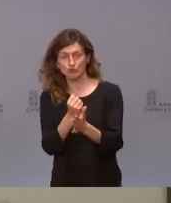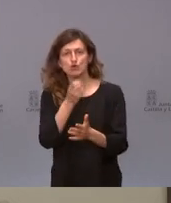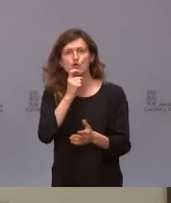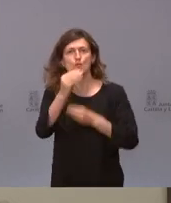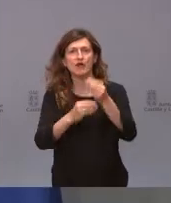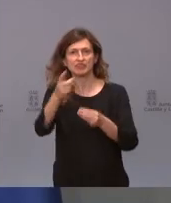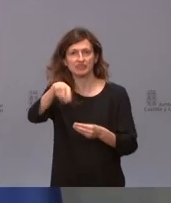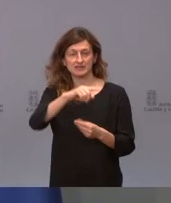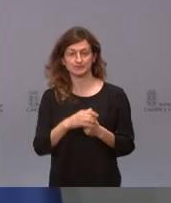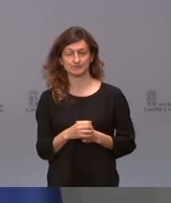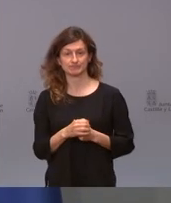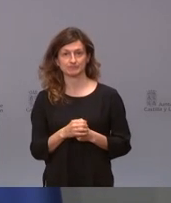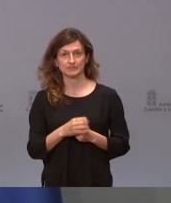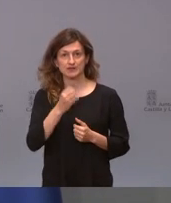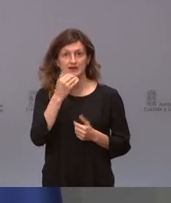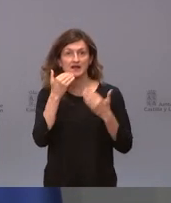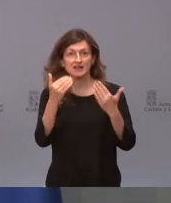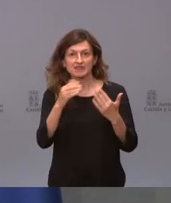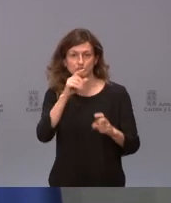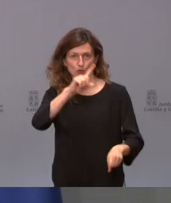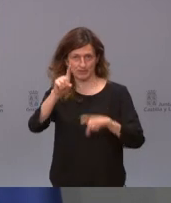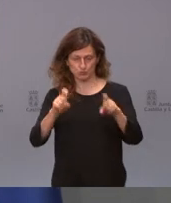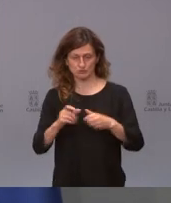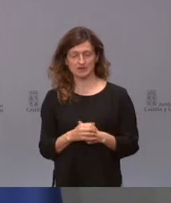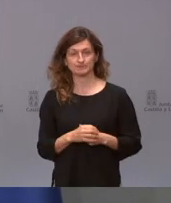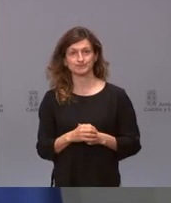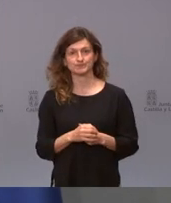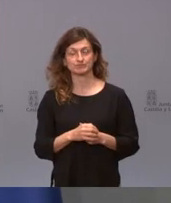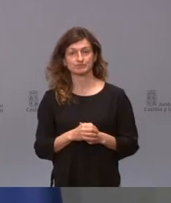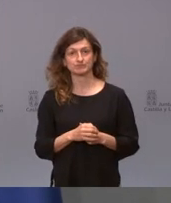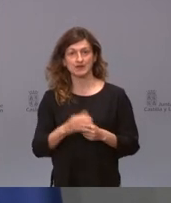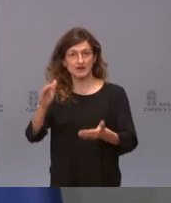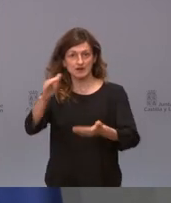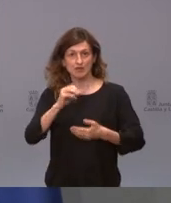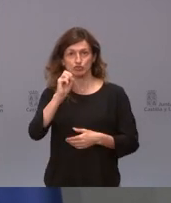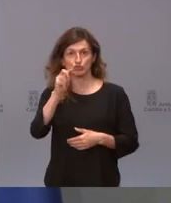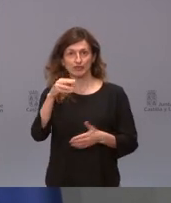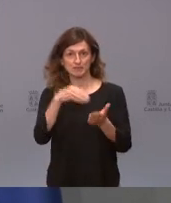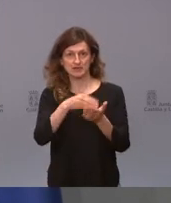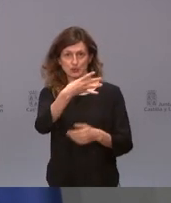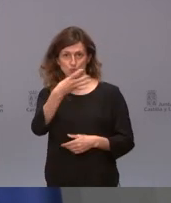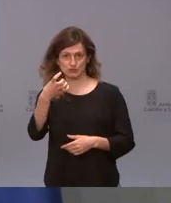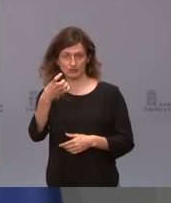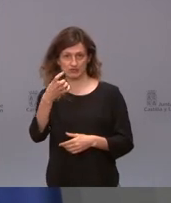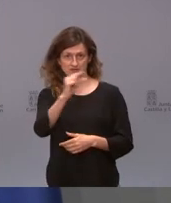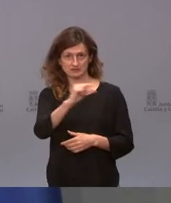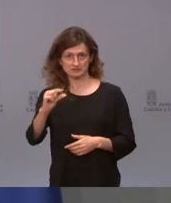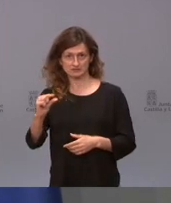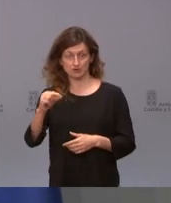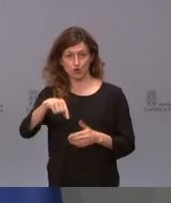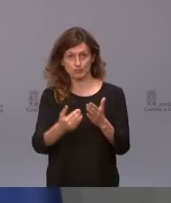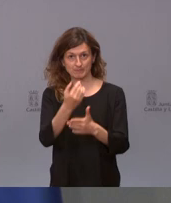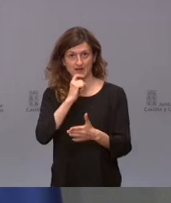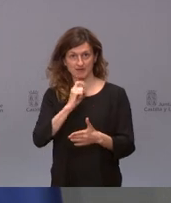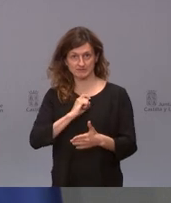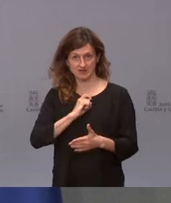gracias en principio gracias por la pregunta bueno vamos a recibir 12.400 nos lo han comunicado esta mañana